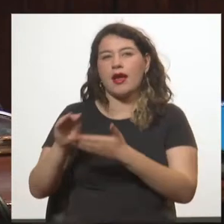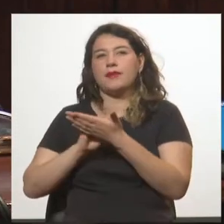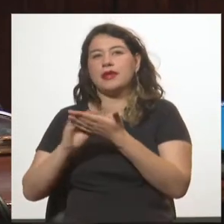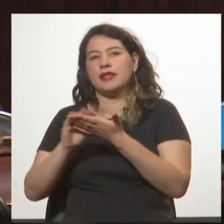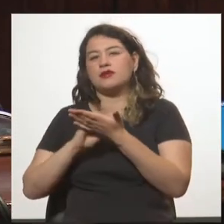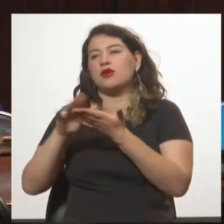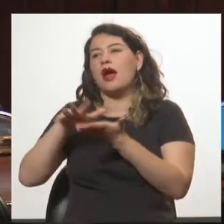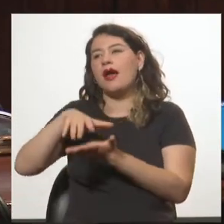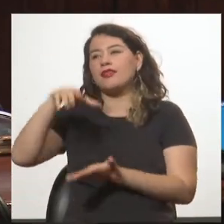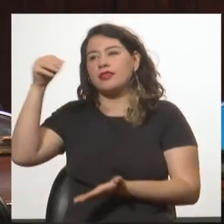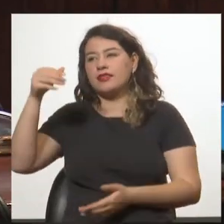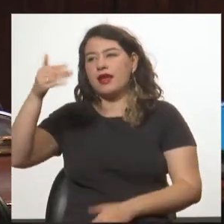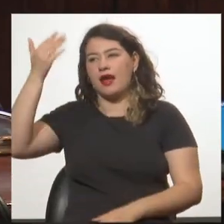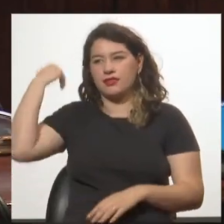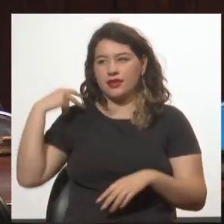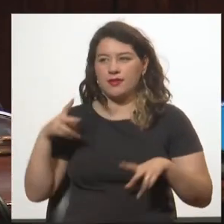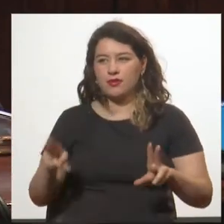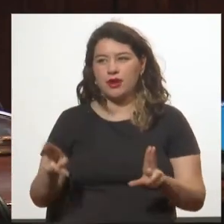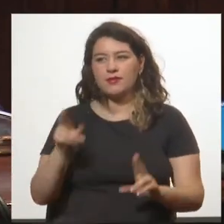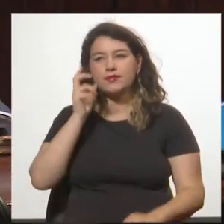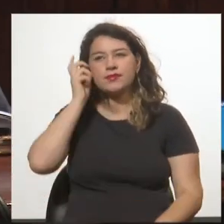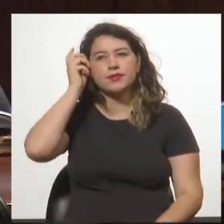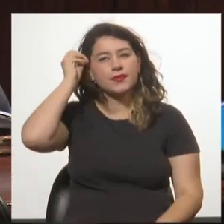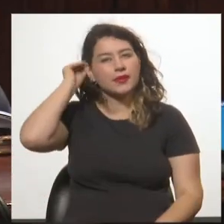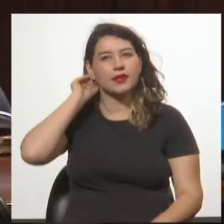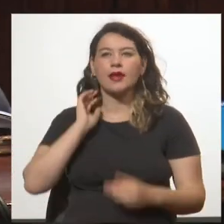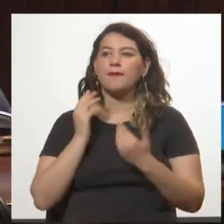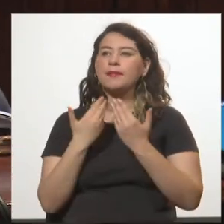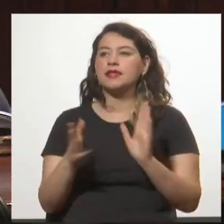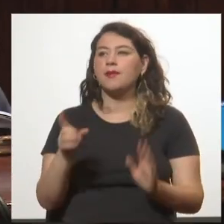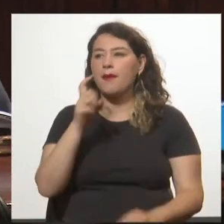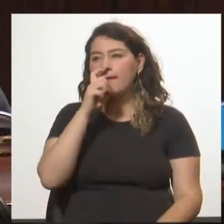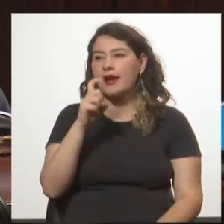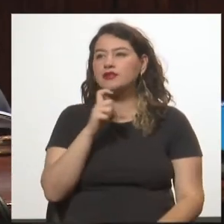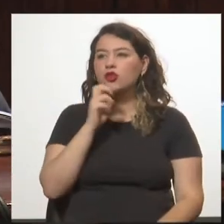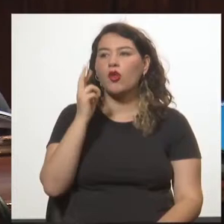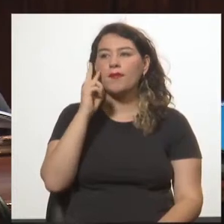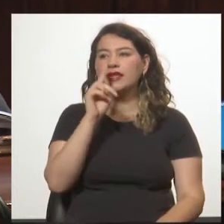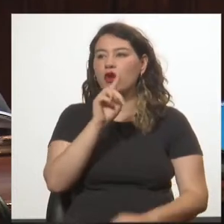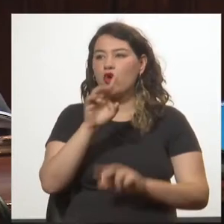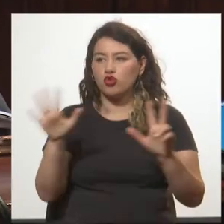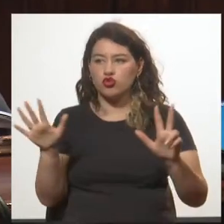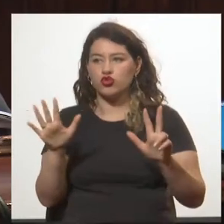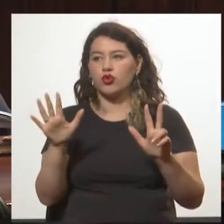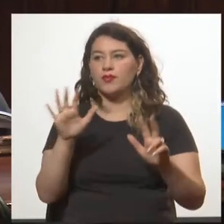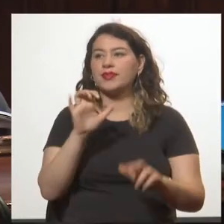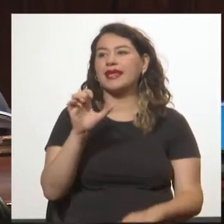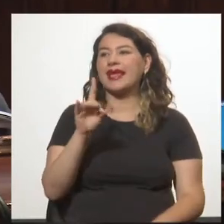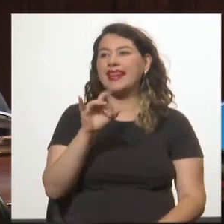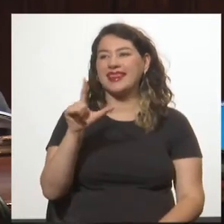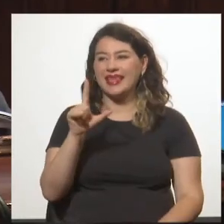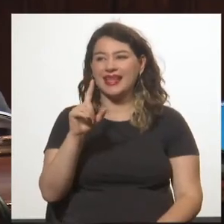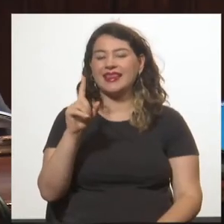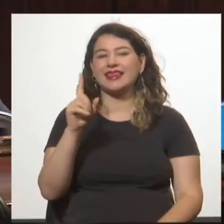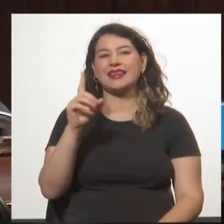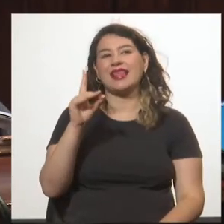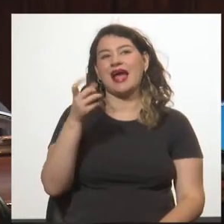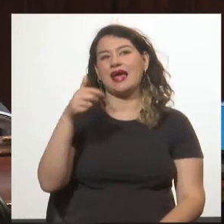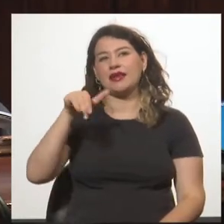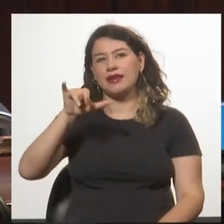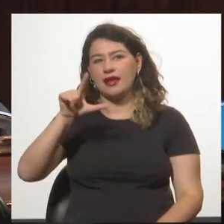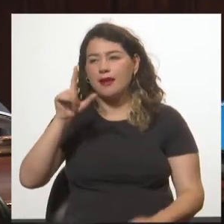de antes de esa época iniciemos en marzo del 2008 donde el entonces edil daniel graffigna denuncia el